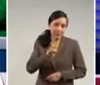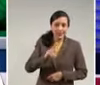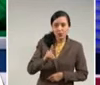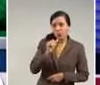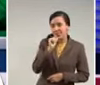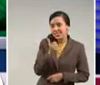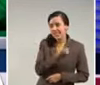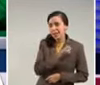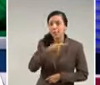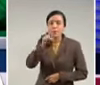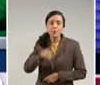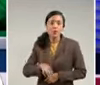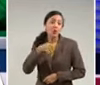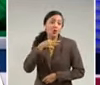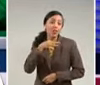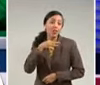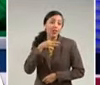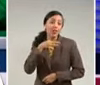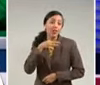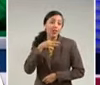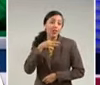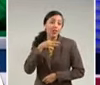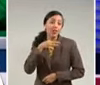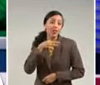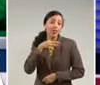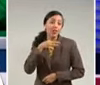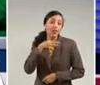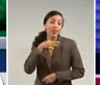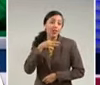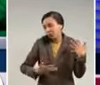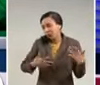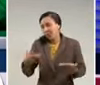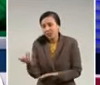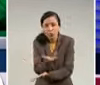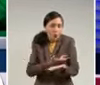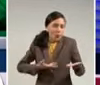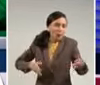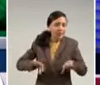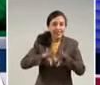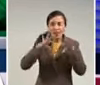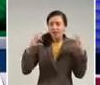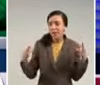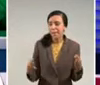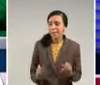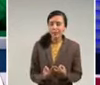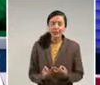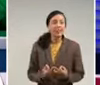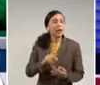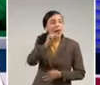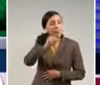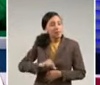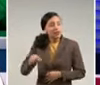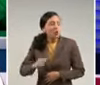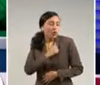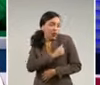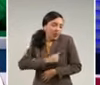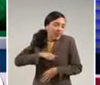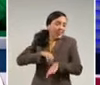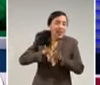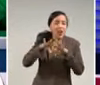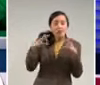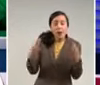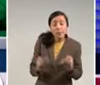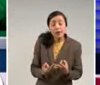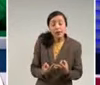y realmente son motivos de festejo, de compartir con las personas, y no olvidemos